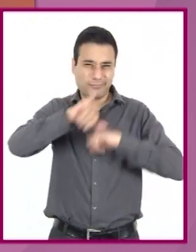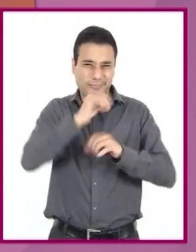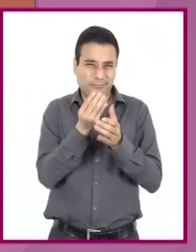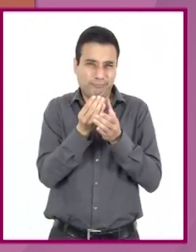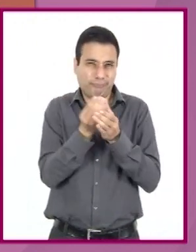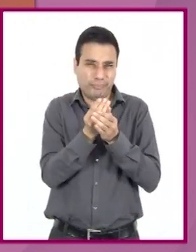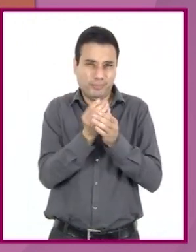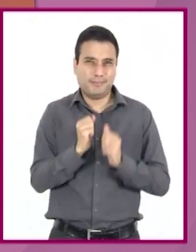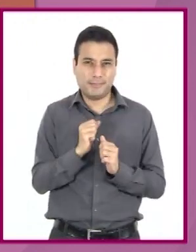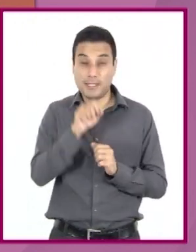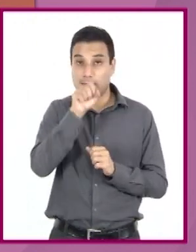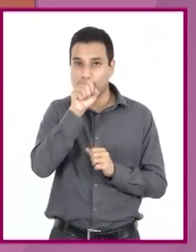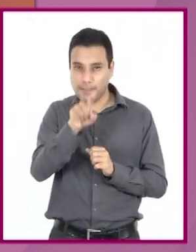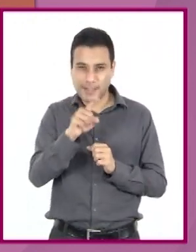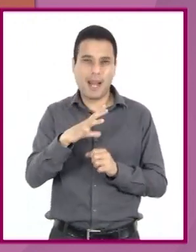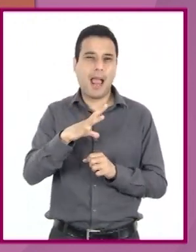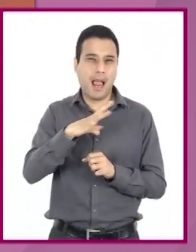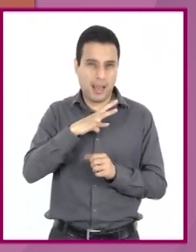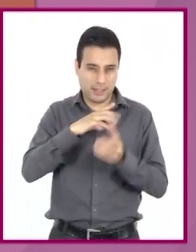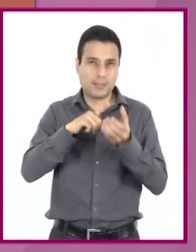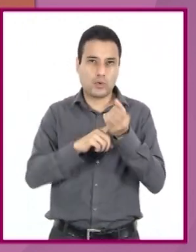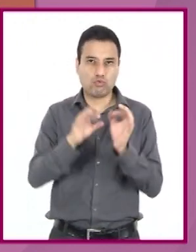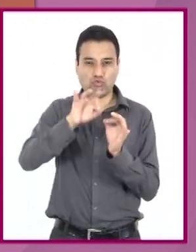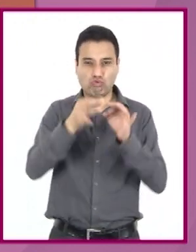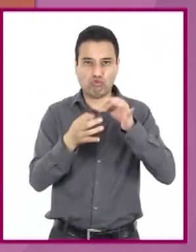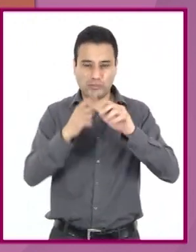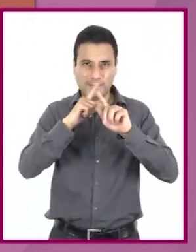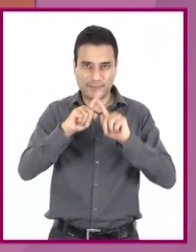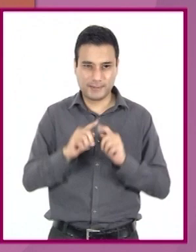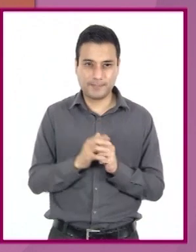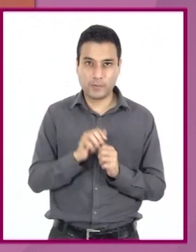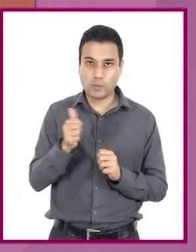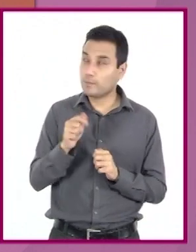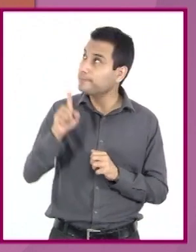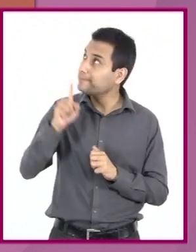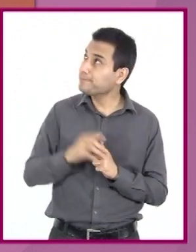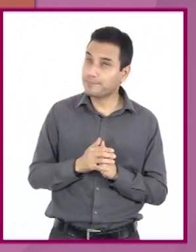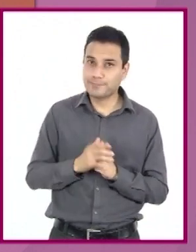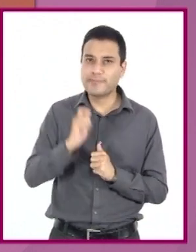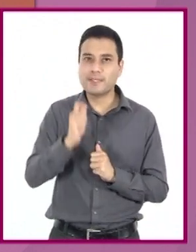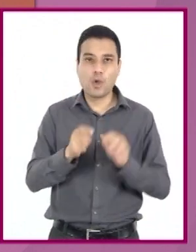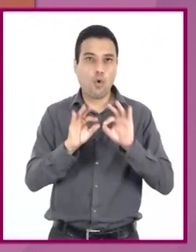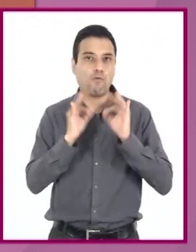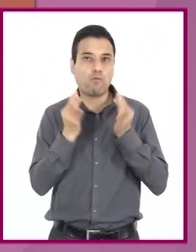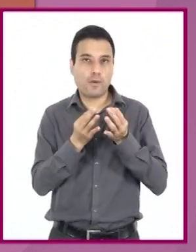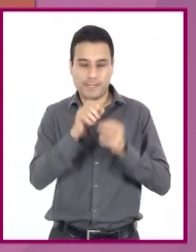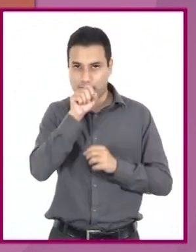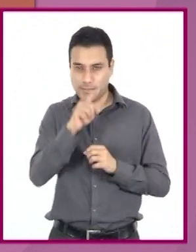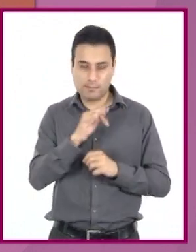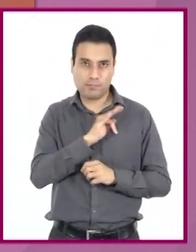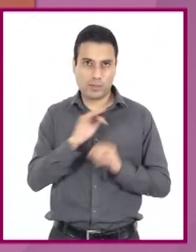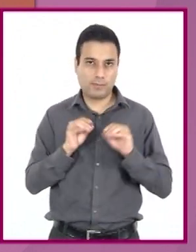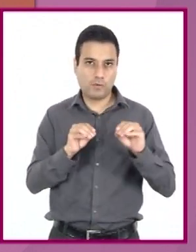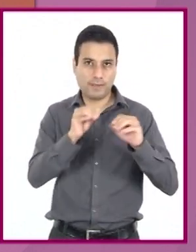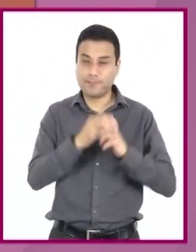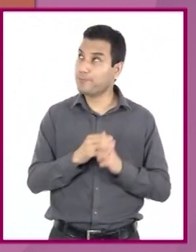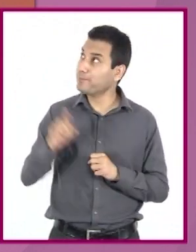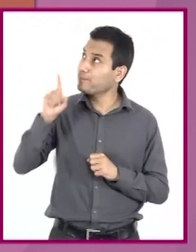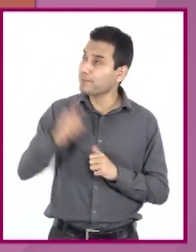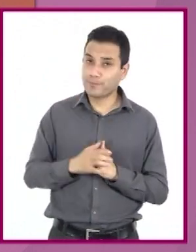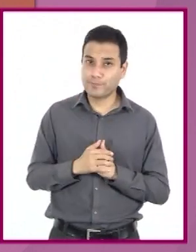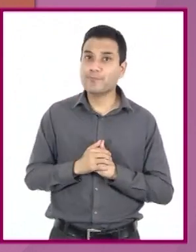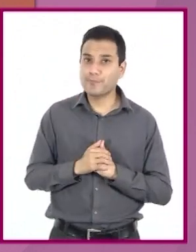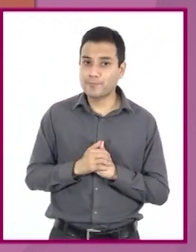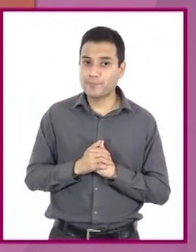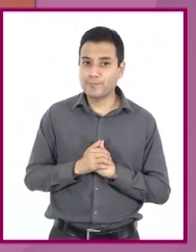donde flotan los organelos, el citoesqueleto, que da forma y movilidad a la célula, y la membrana celular,